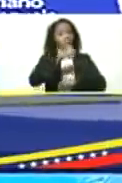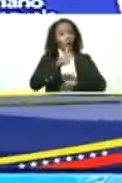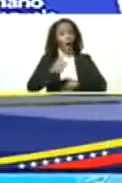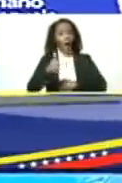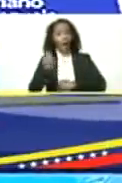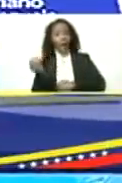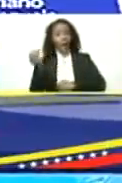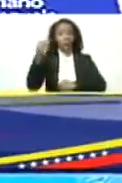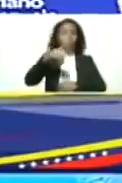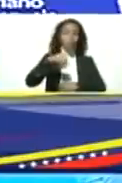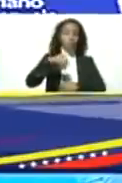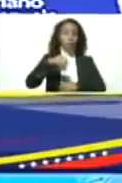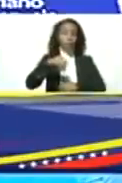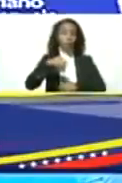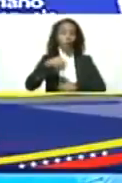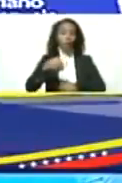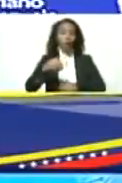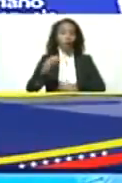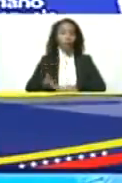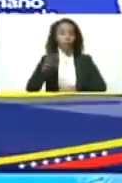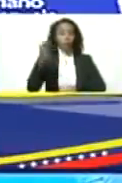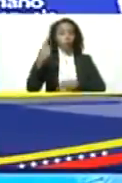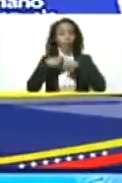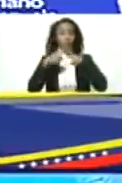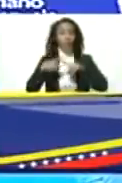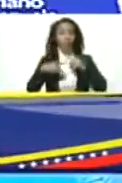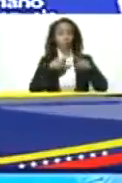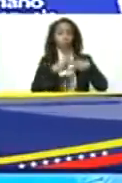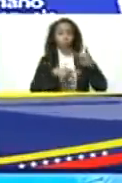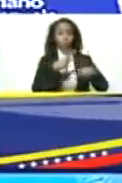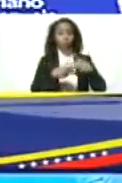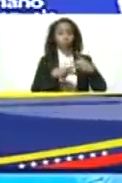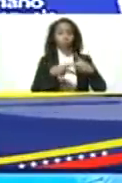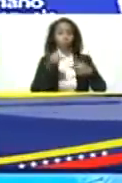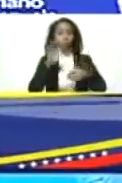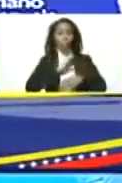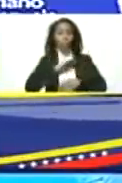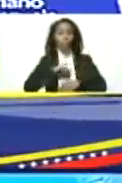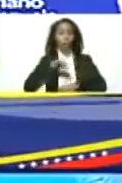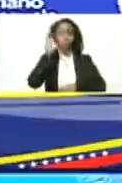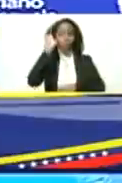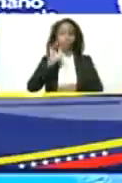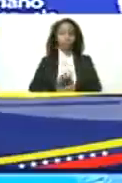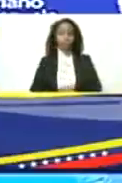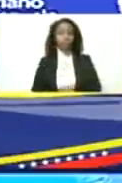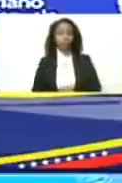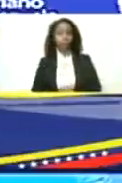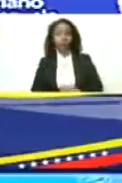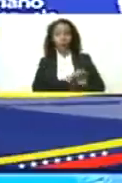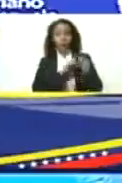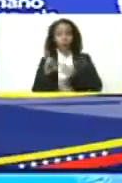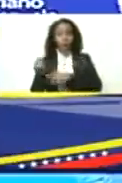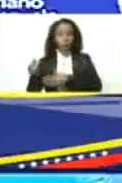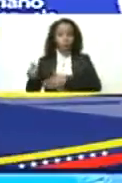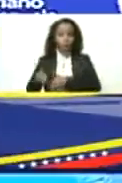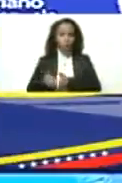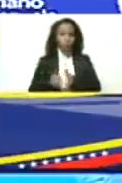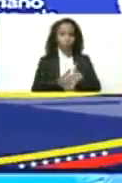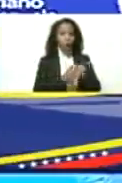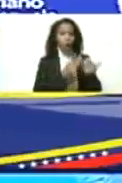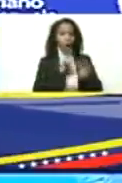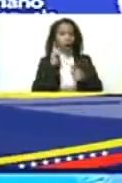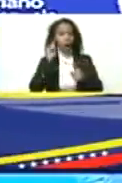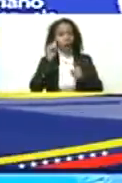un papel más importante la diversificación productiva de la nación. Ese es el camino. Hacia